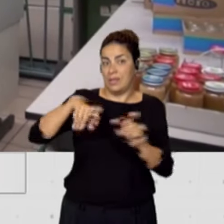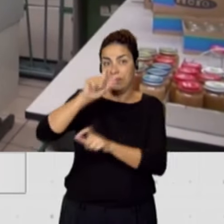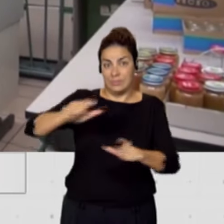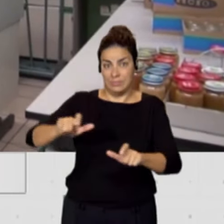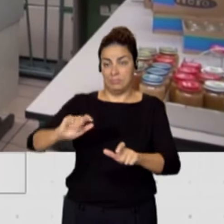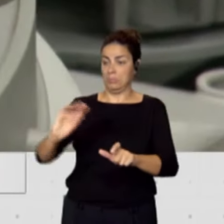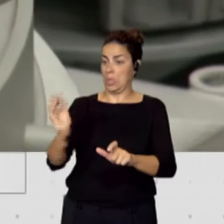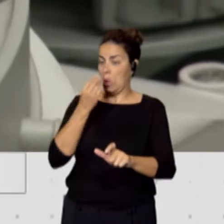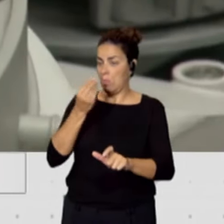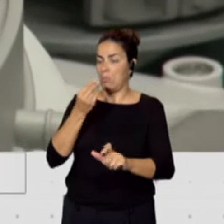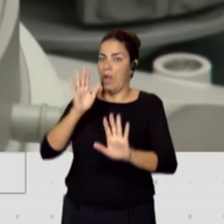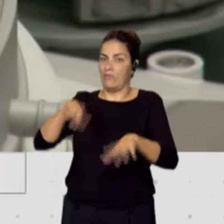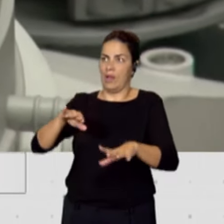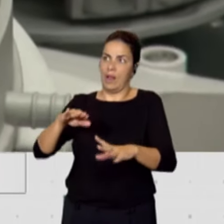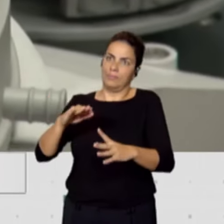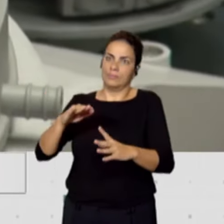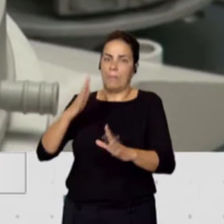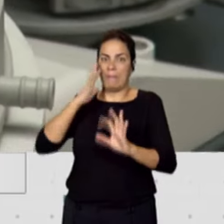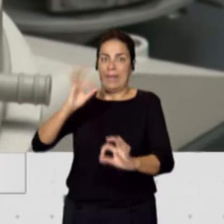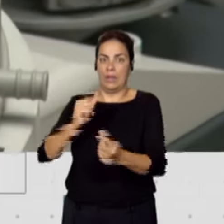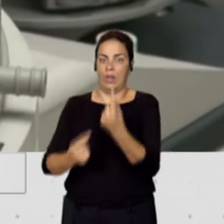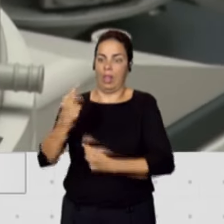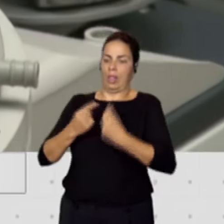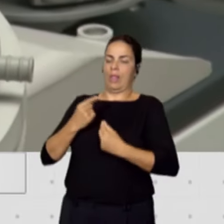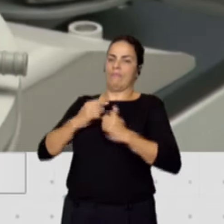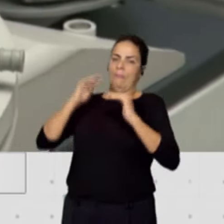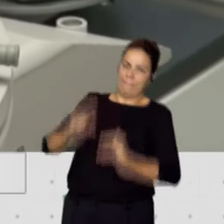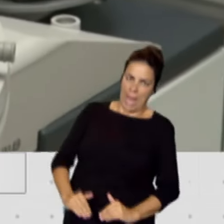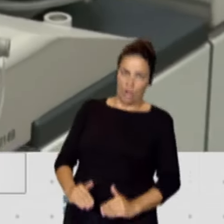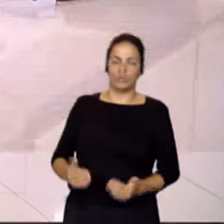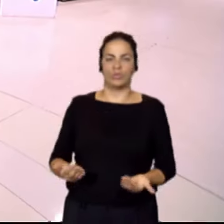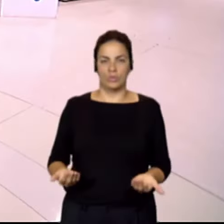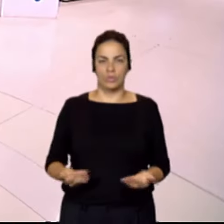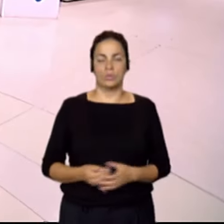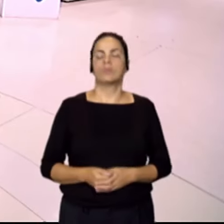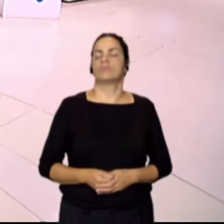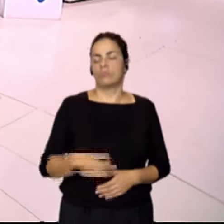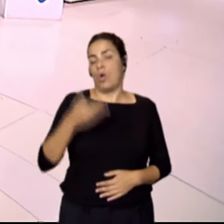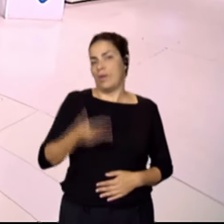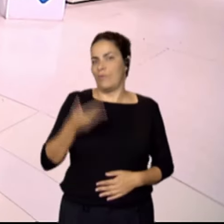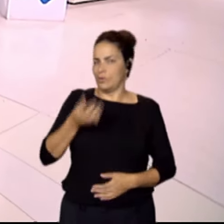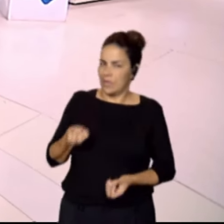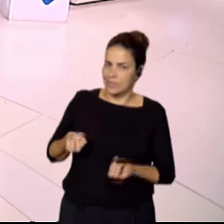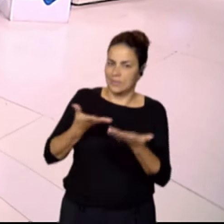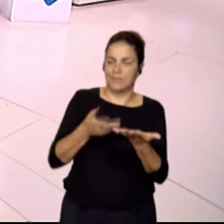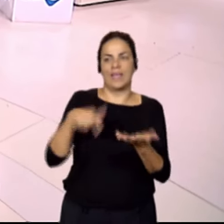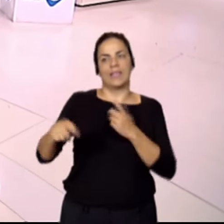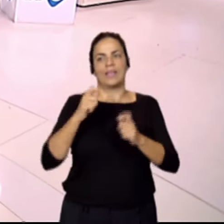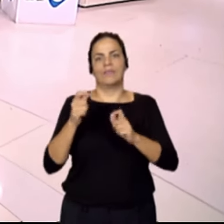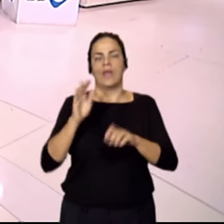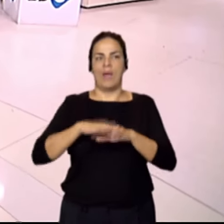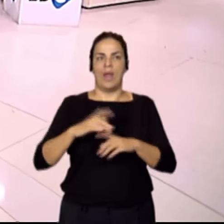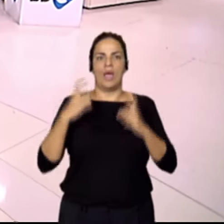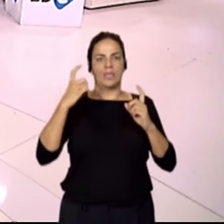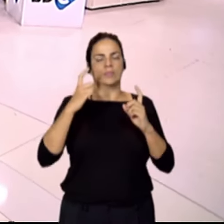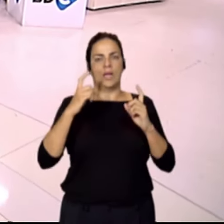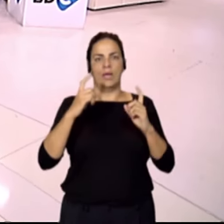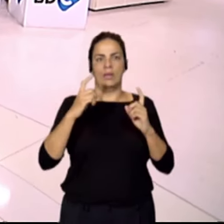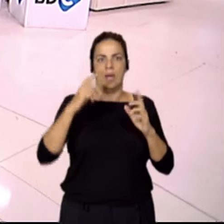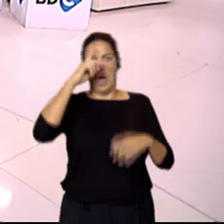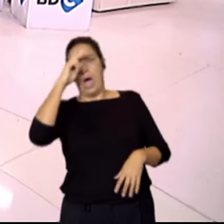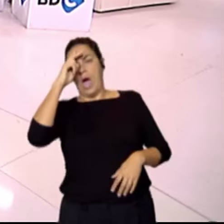exposición a los mismos pues importante ese mensaje también esta entrevista para restar dramatismo en cierta medida a ese titular que